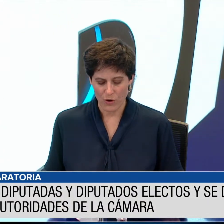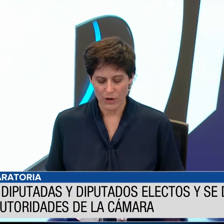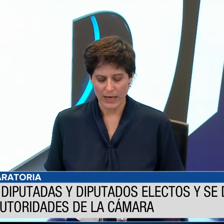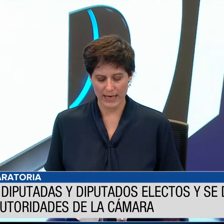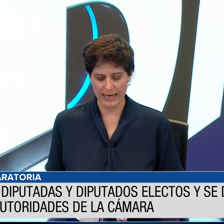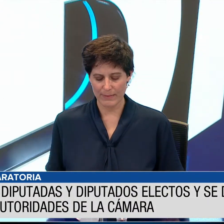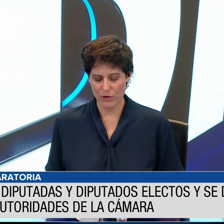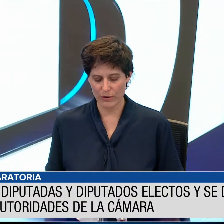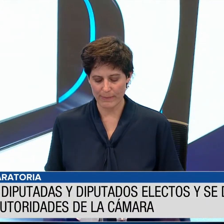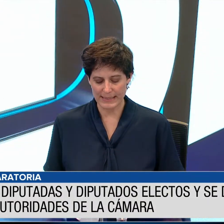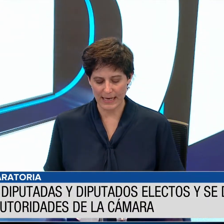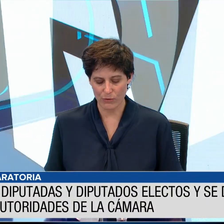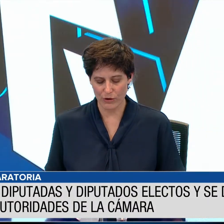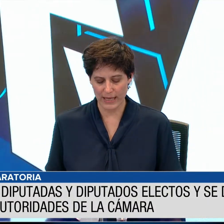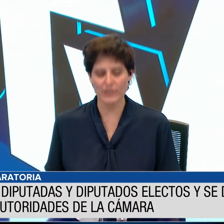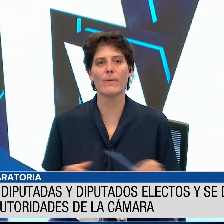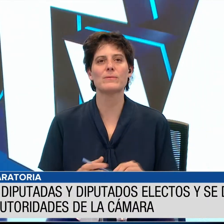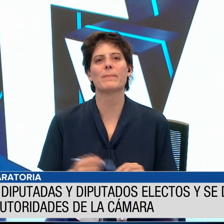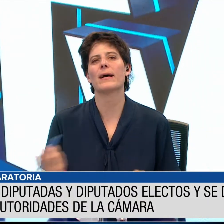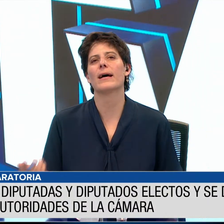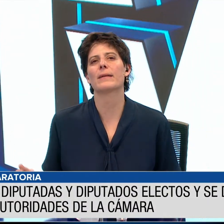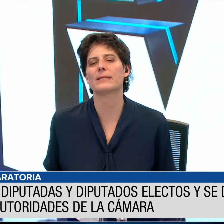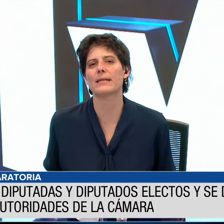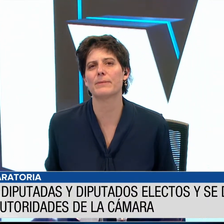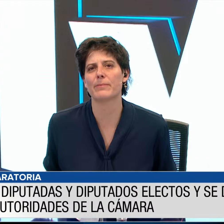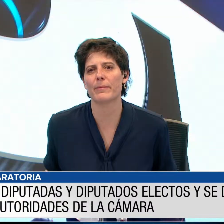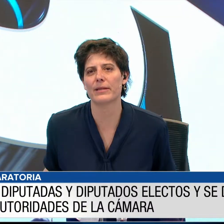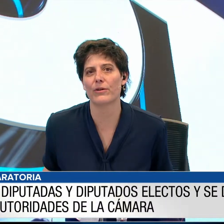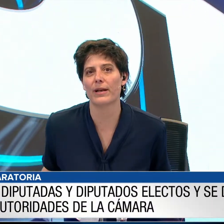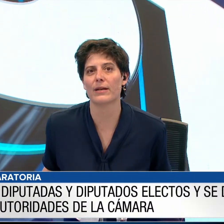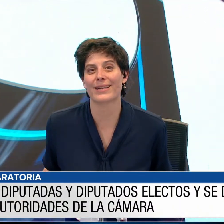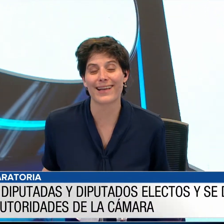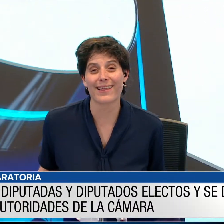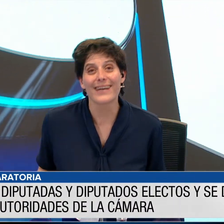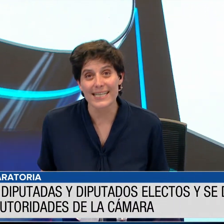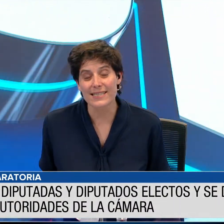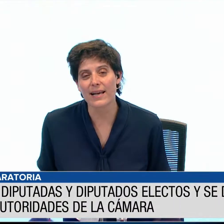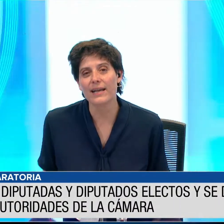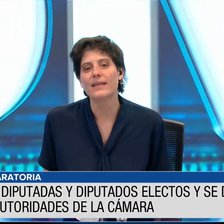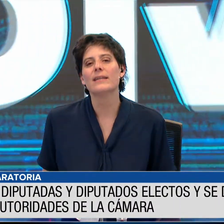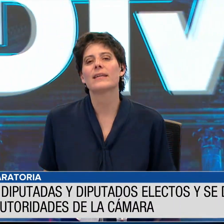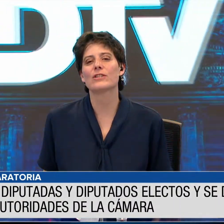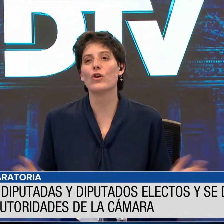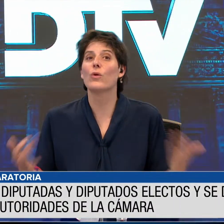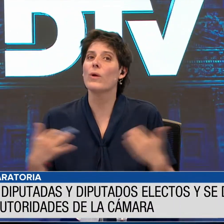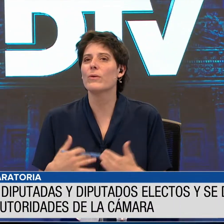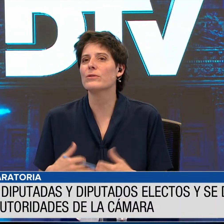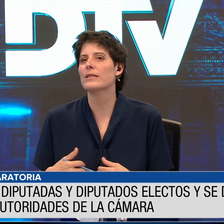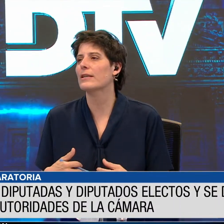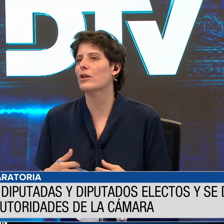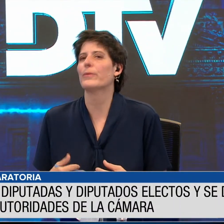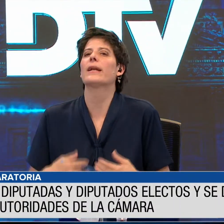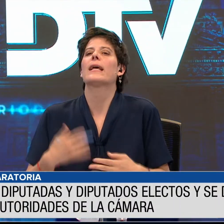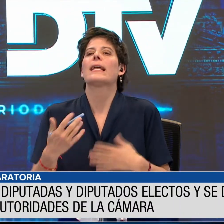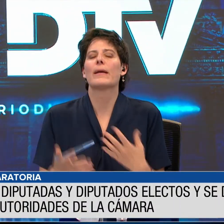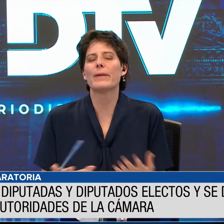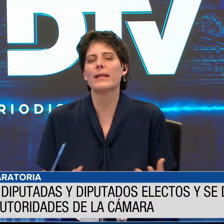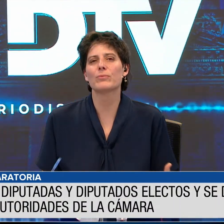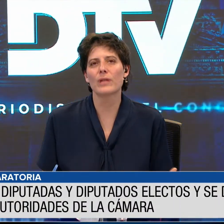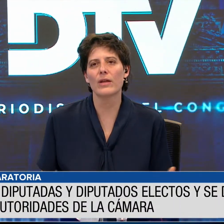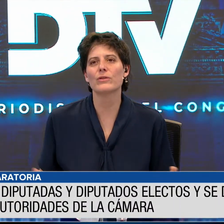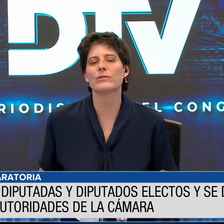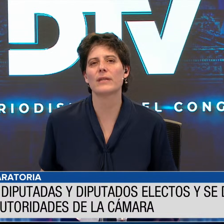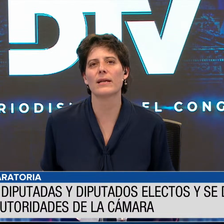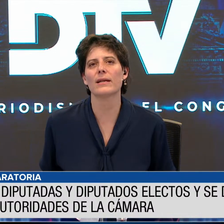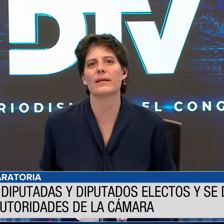jurado. Queremos repasar algunos de ellos. Vamos a repasar principalmente los de La Libertad Avanza, que son los nuevos, que se incorporan. También